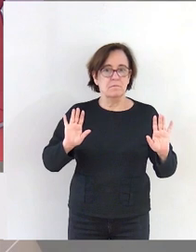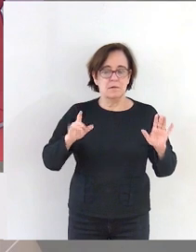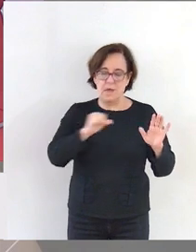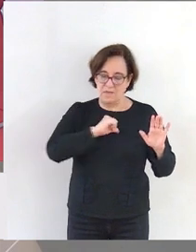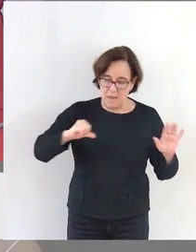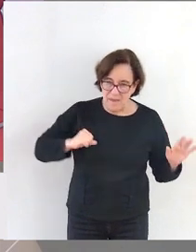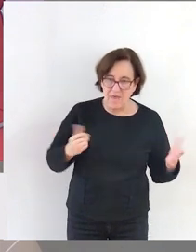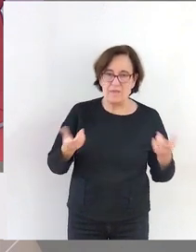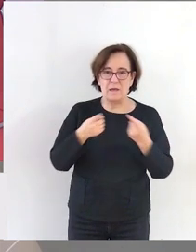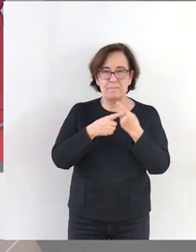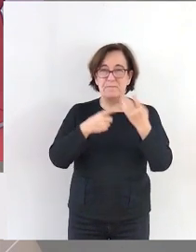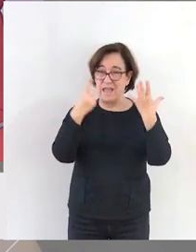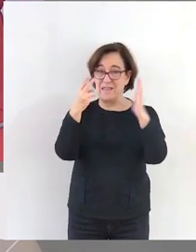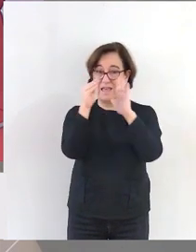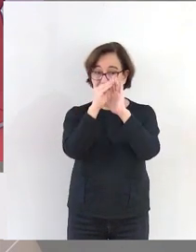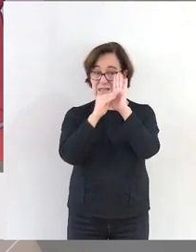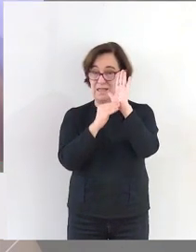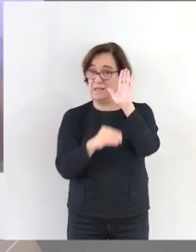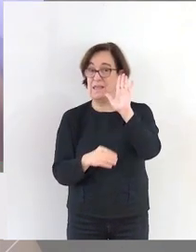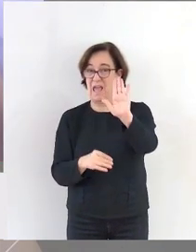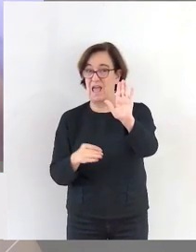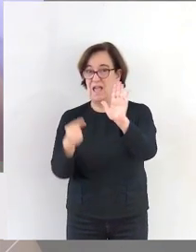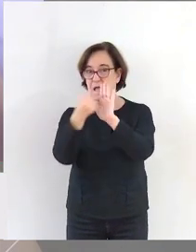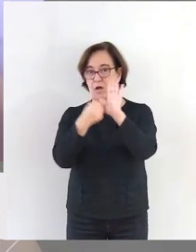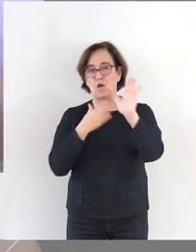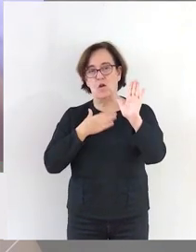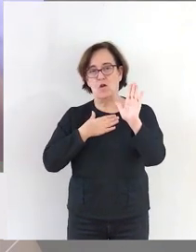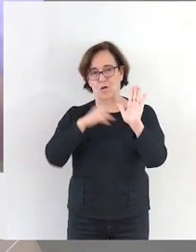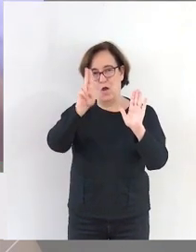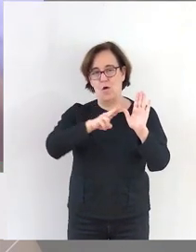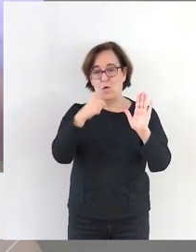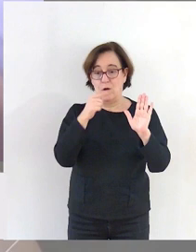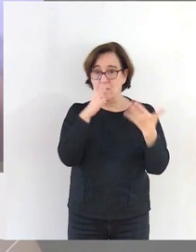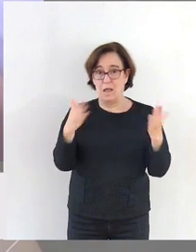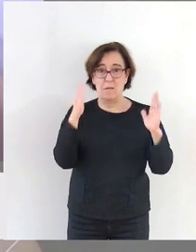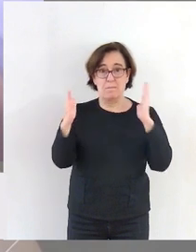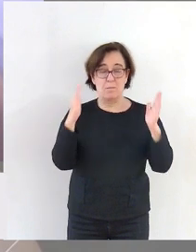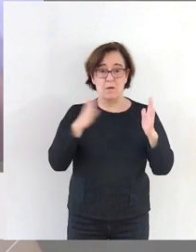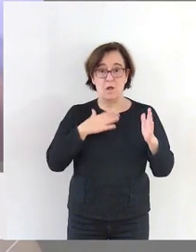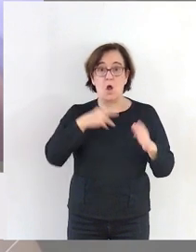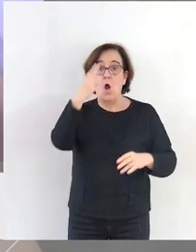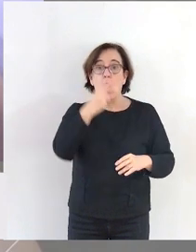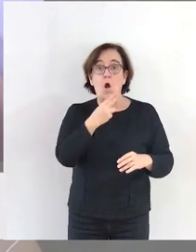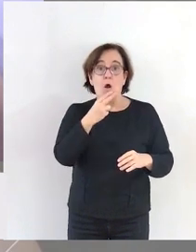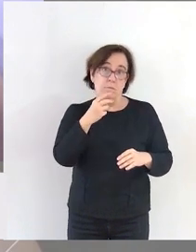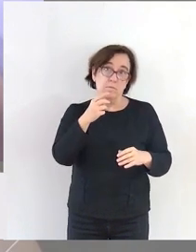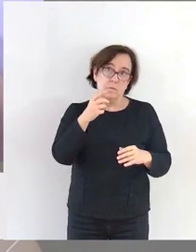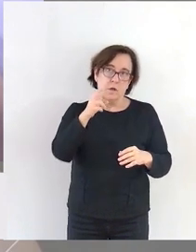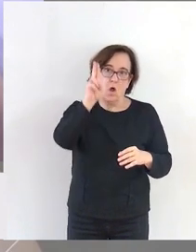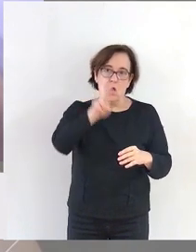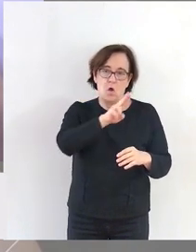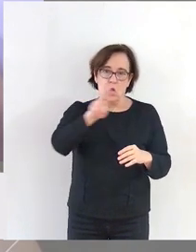Independencia Sí además es que justo iba a nombrar eso que que en estas épocas que estamos viviendo el movimiento de la cur roja está siendo